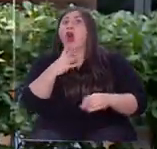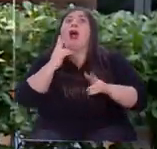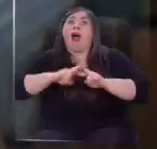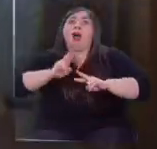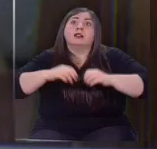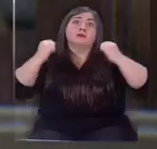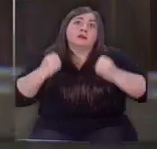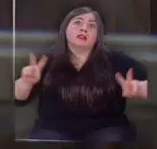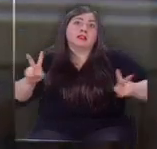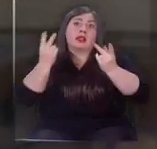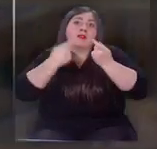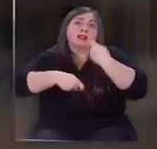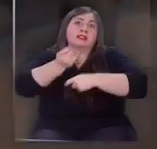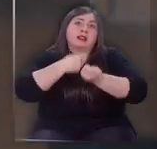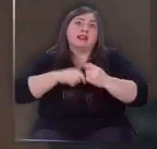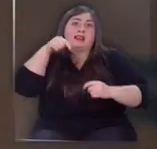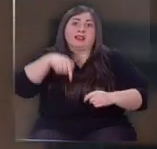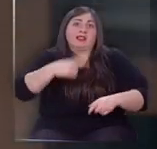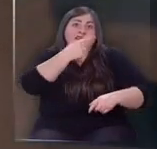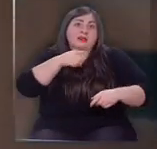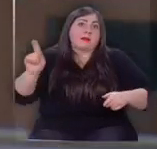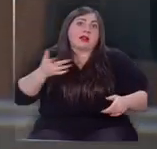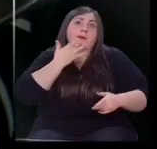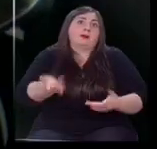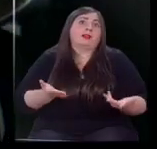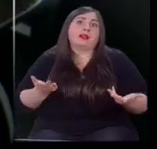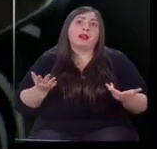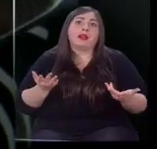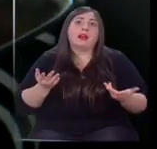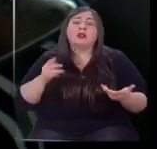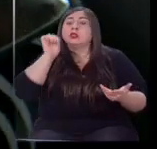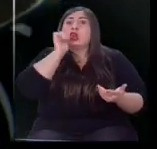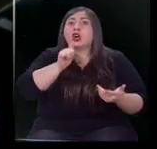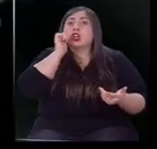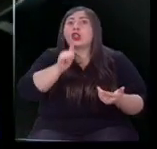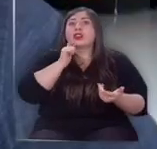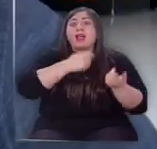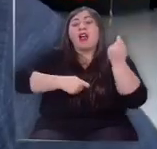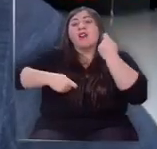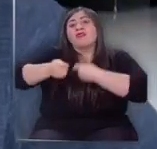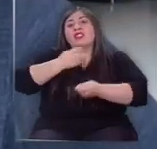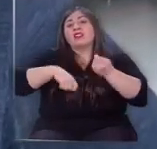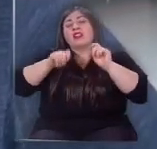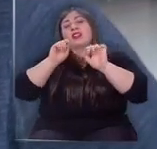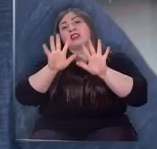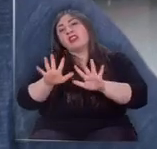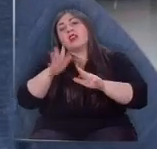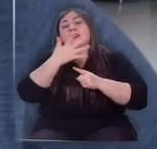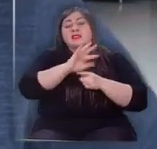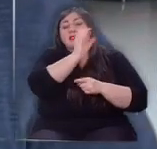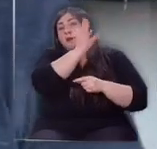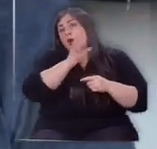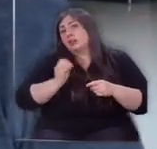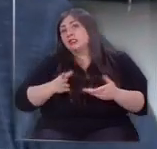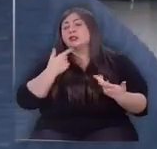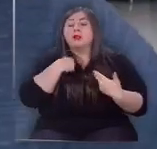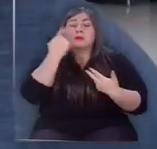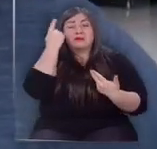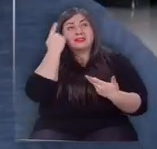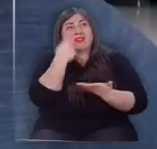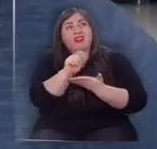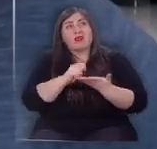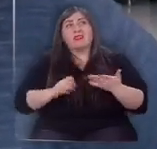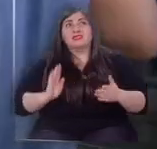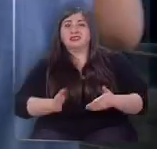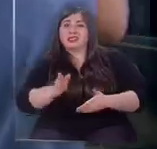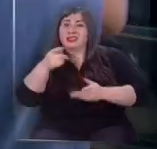su negocio. Tenemos esta semana porque ya viendo todos estos días que vendemos solo el día el 15%, sigo evaluando si puedo seguir o no seguir